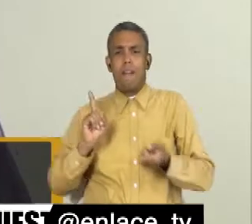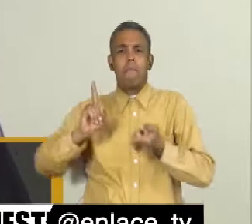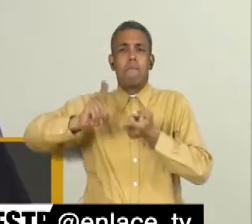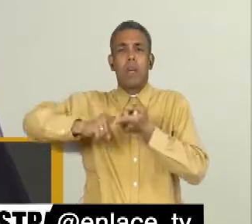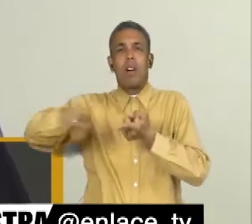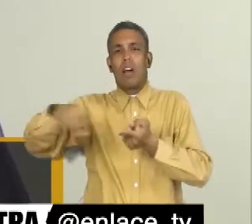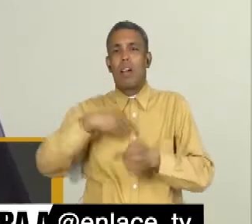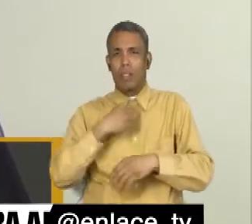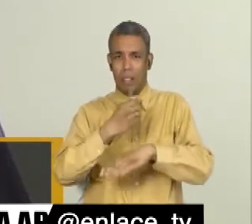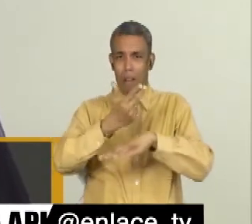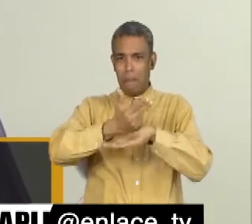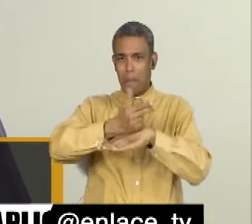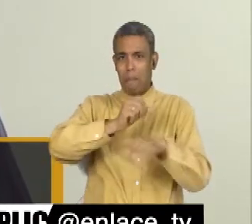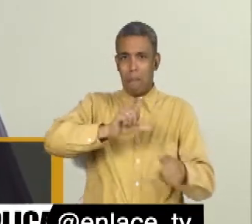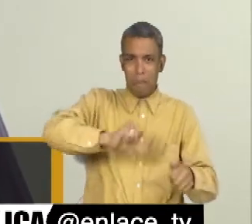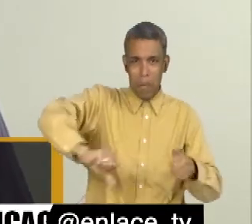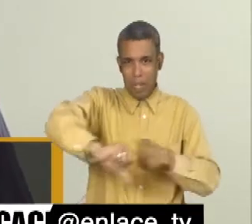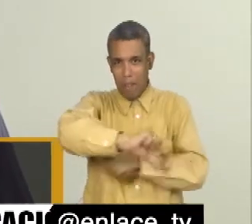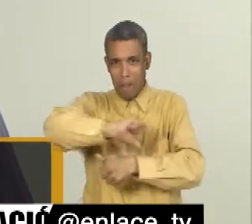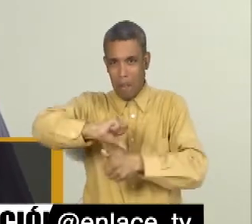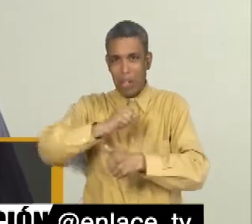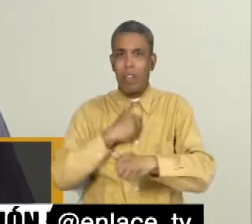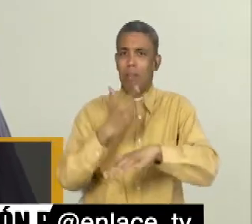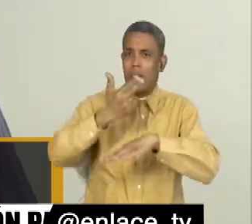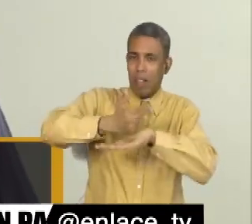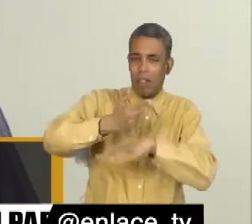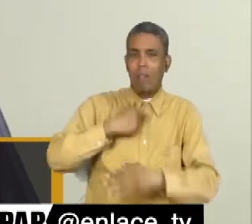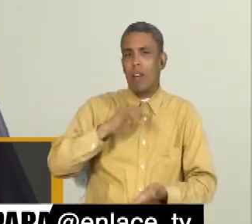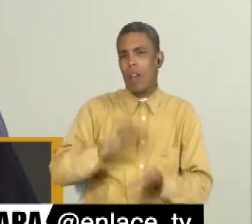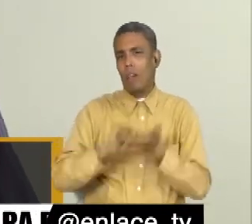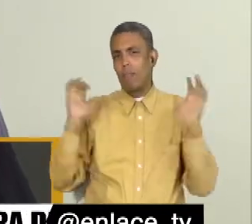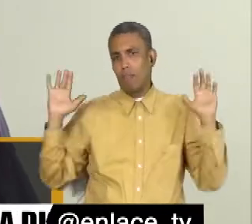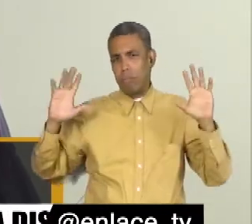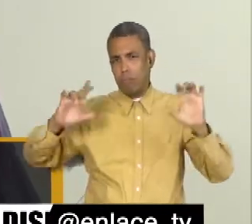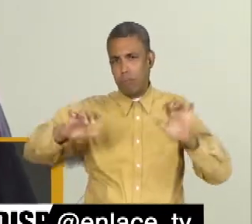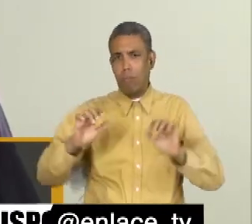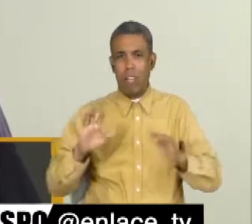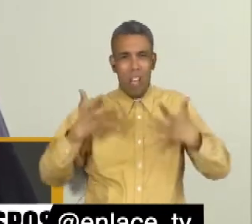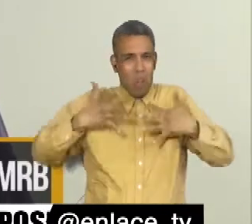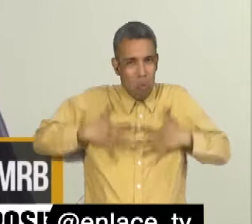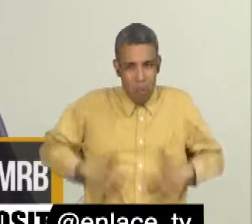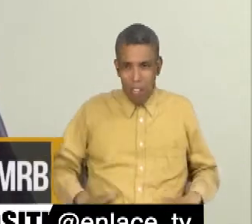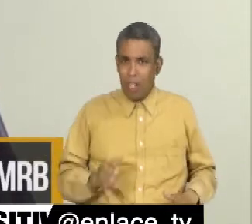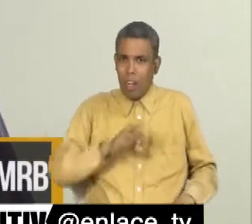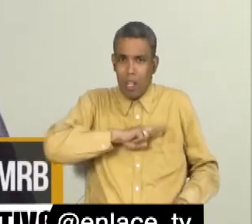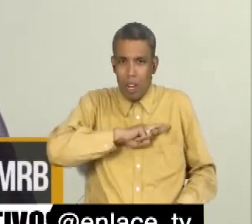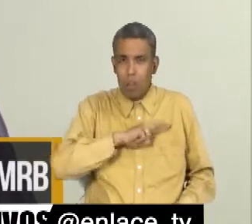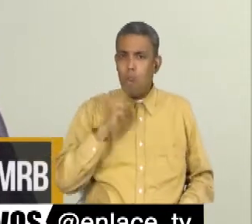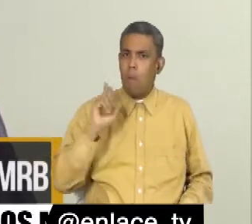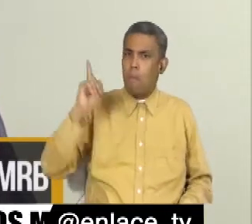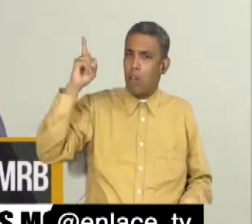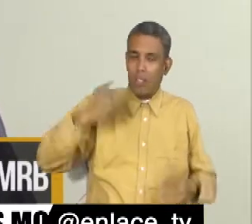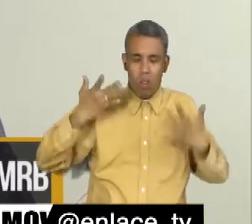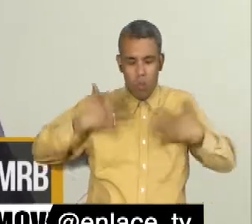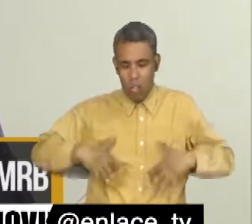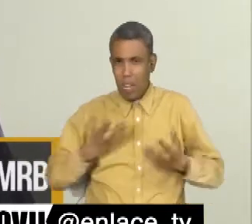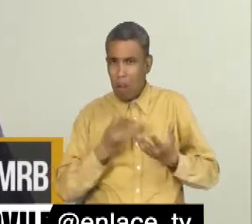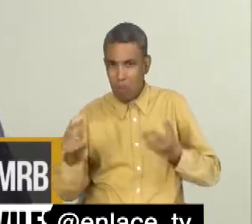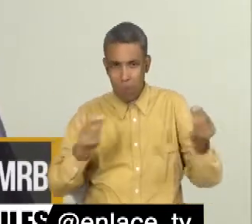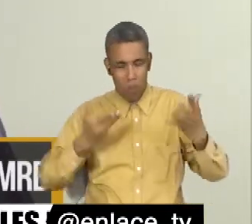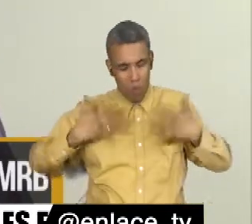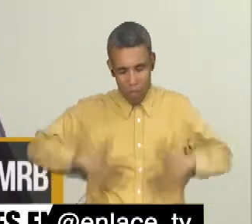movilización. Para toda la comunidad de Barranca Bermeja, sin distingos de raza, de religión, de política, de nada. Queremos